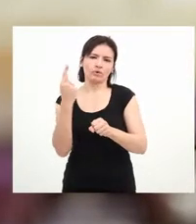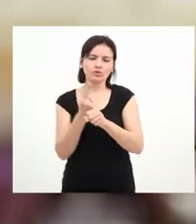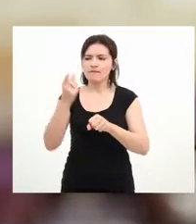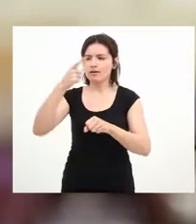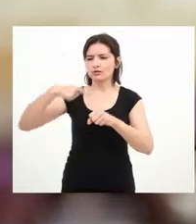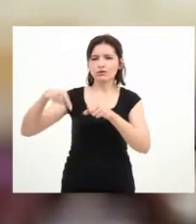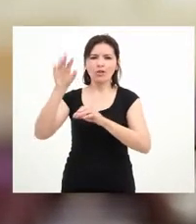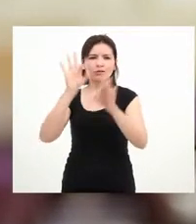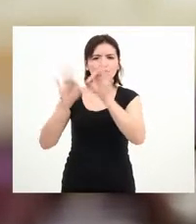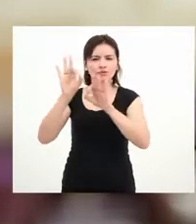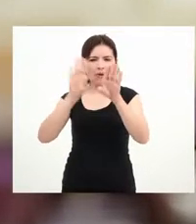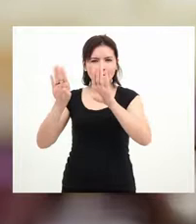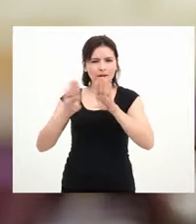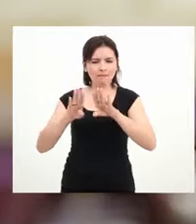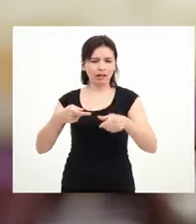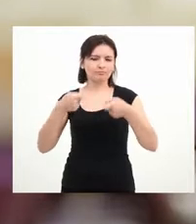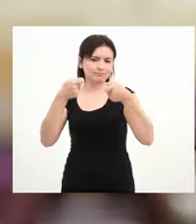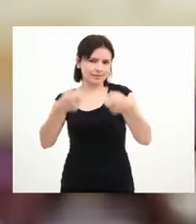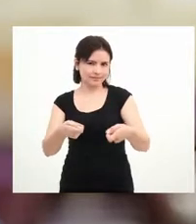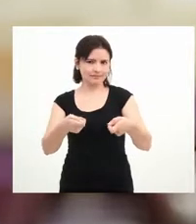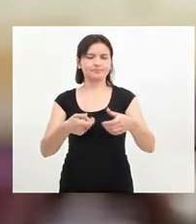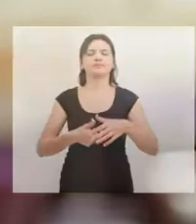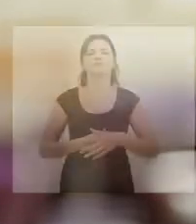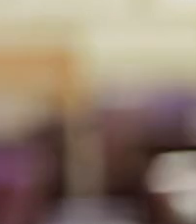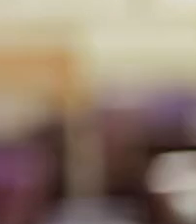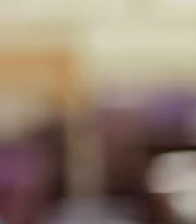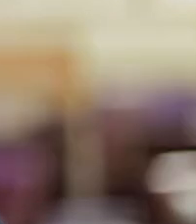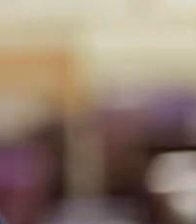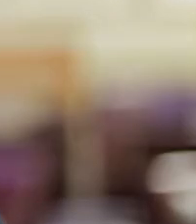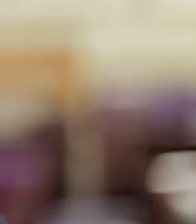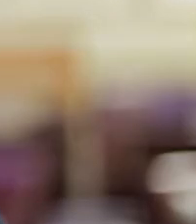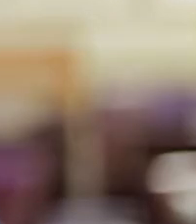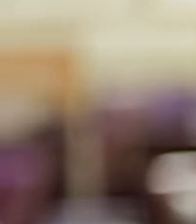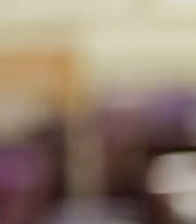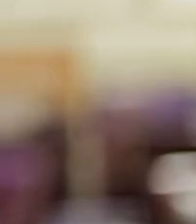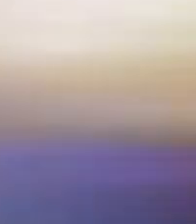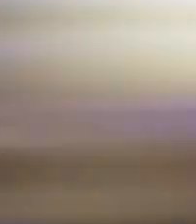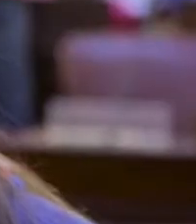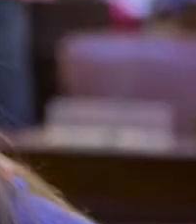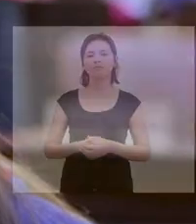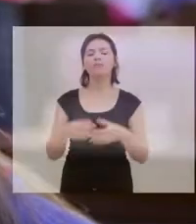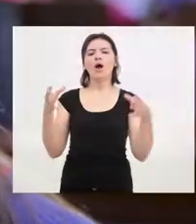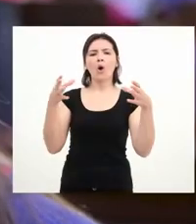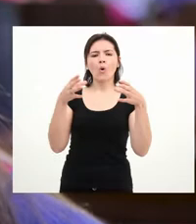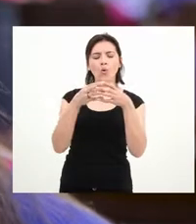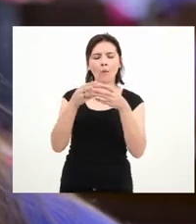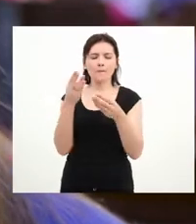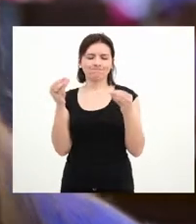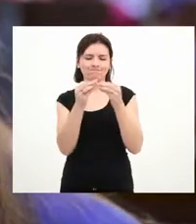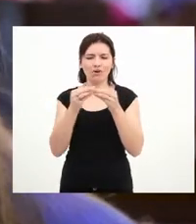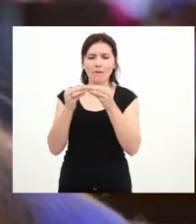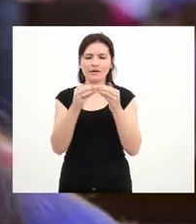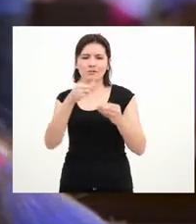además venir a la Cámara de Diputados y Senadores a poder presentar proyectos que creamos nosotros. Con los chicos de mi grupo estuvimos